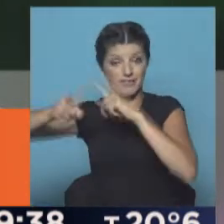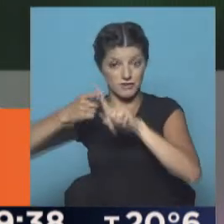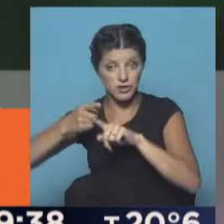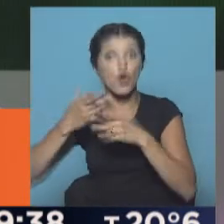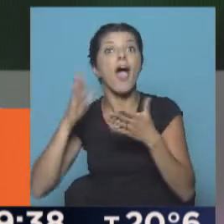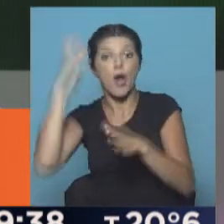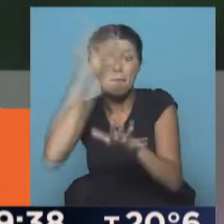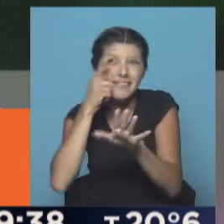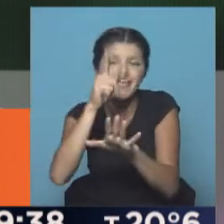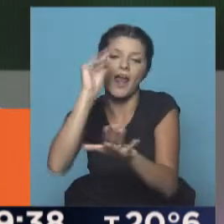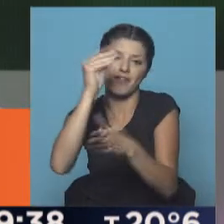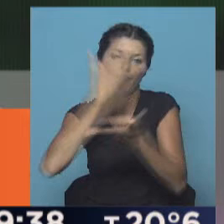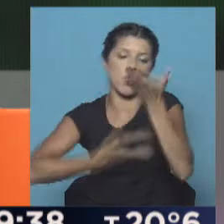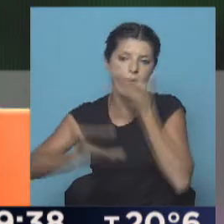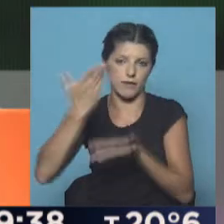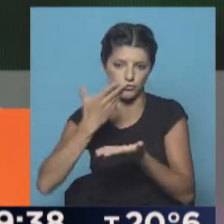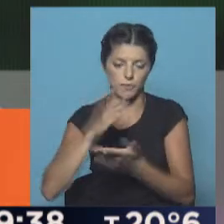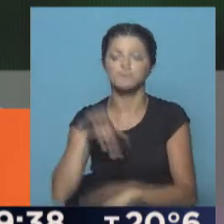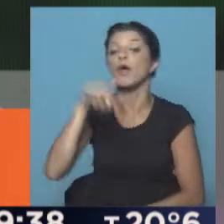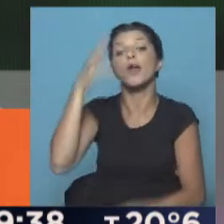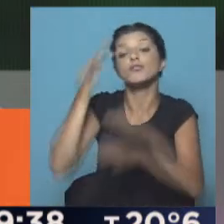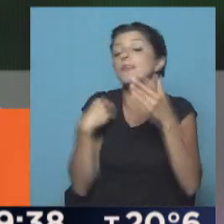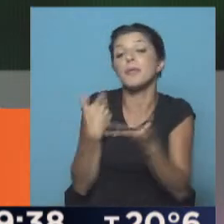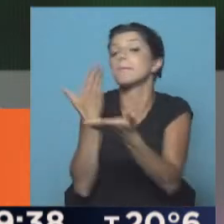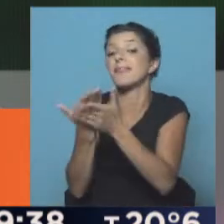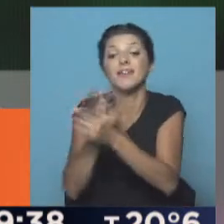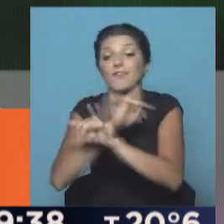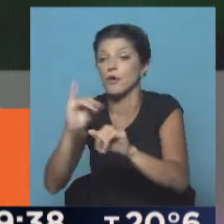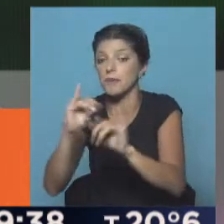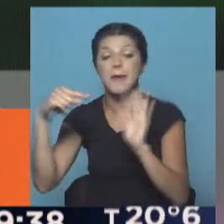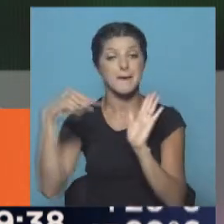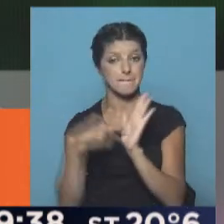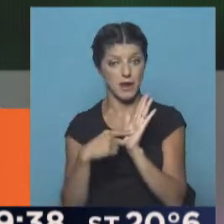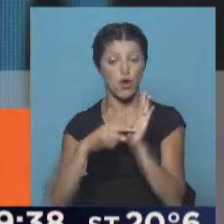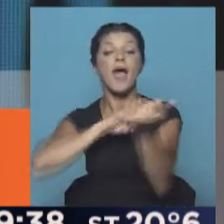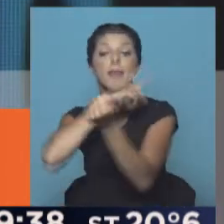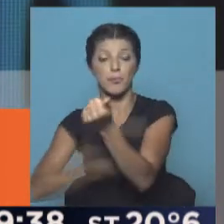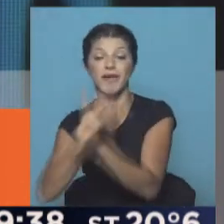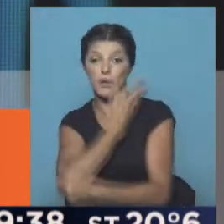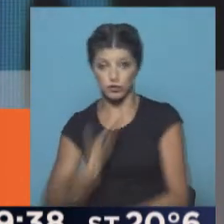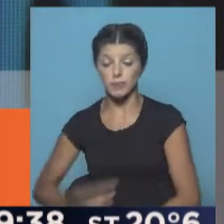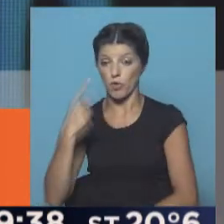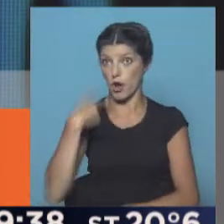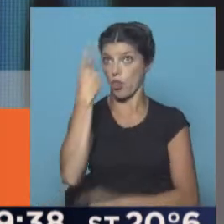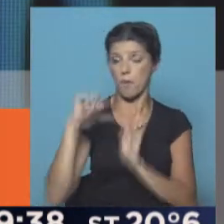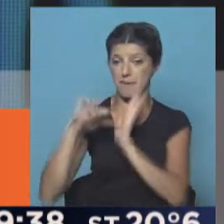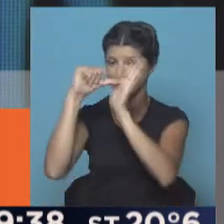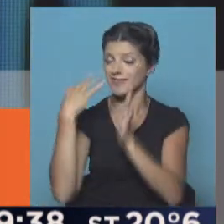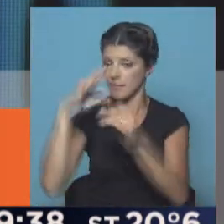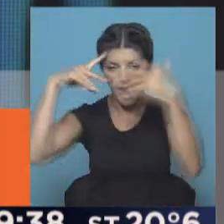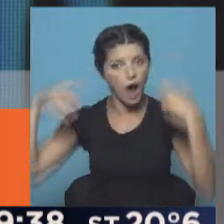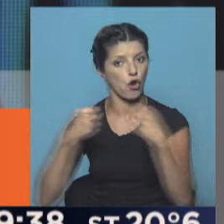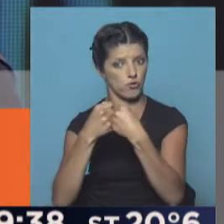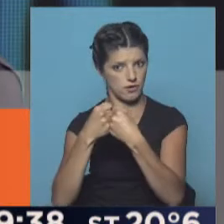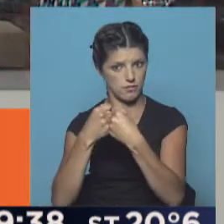quieran colaborar. Digamos, la justicia lo que puede hacer es pedir el informe, pero son los poderes ejecutivos de cada país los que de algún modo tienen que ponerse de acuerdo para